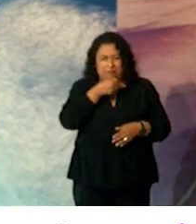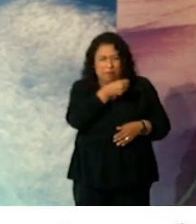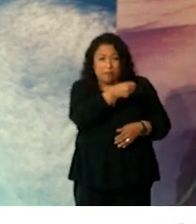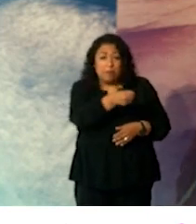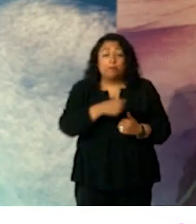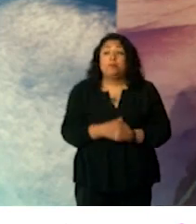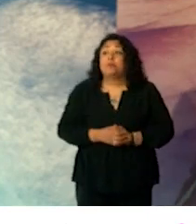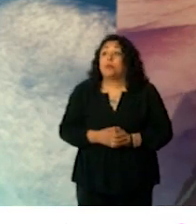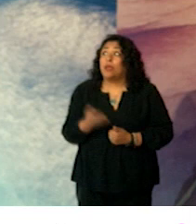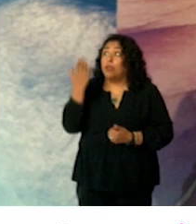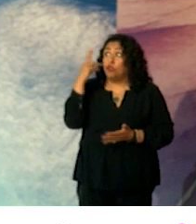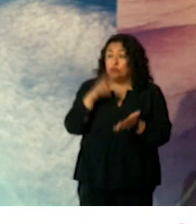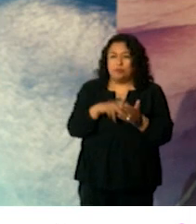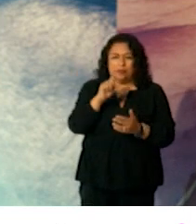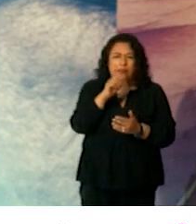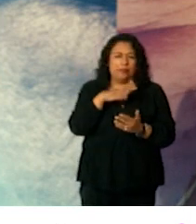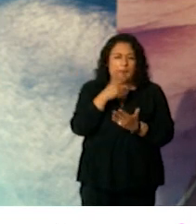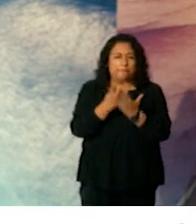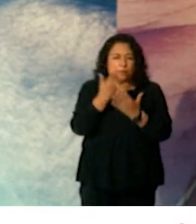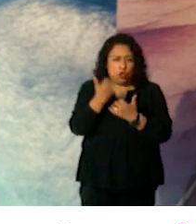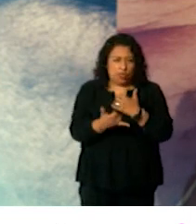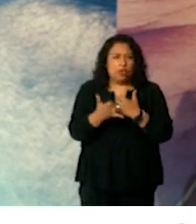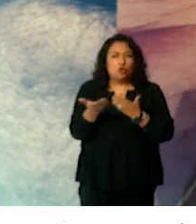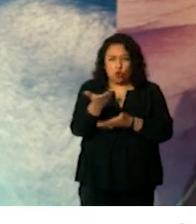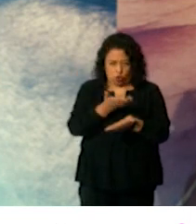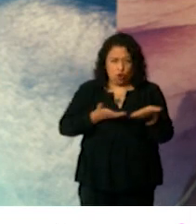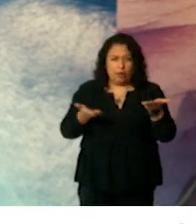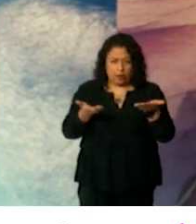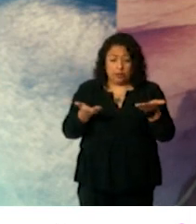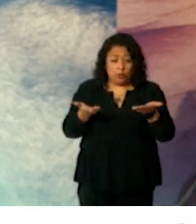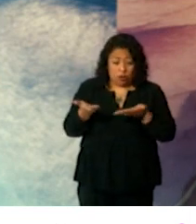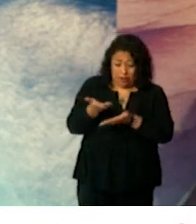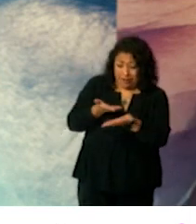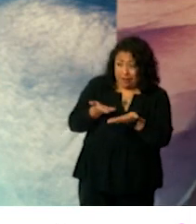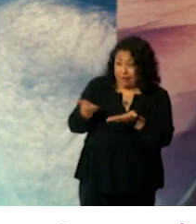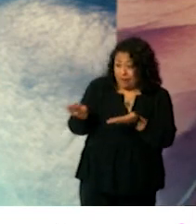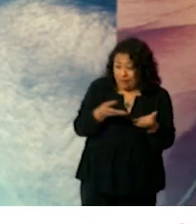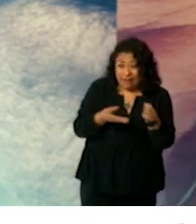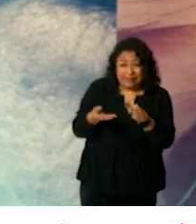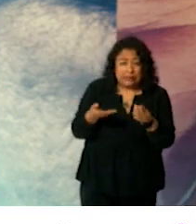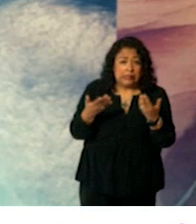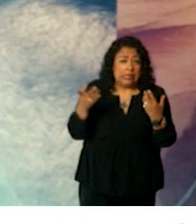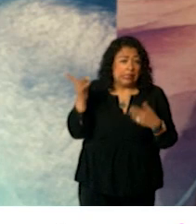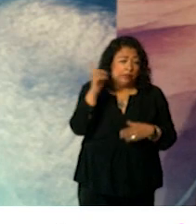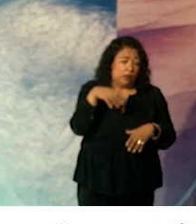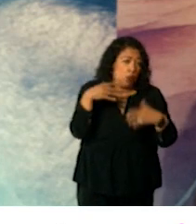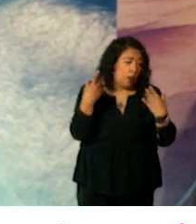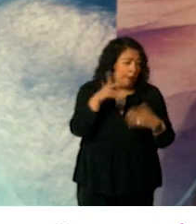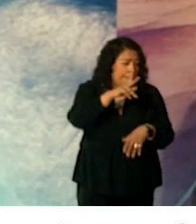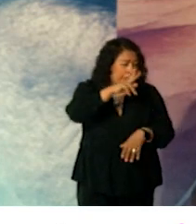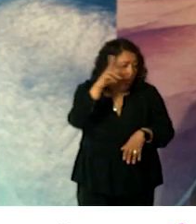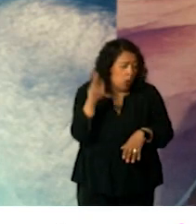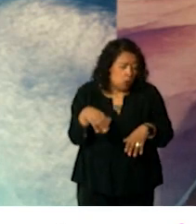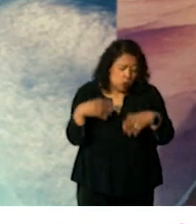Estamos trabajando desde 2020 en un proyecto que es colaborativo, y colaborar es difícil, lo que le sigue y